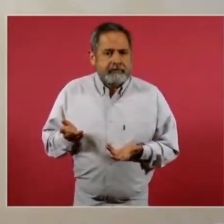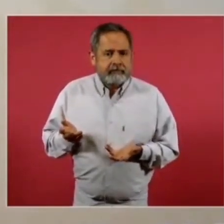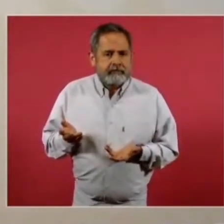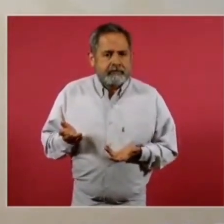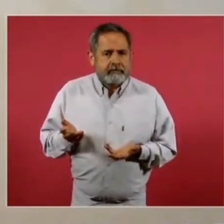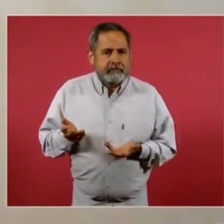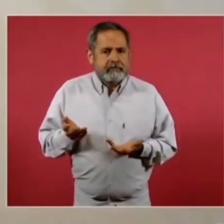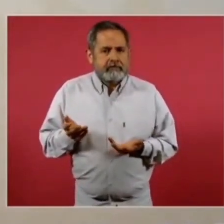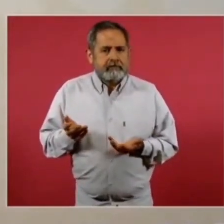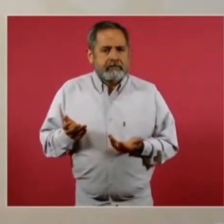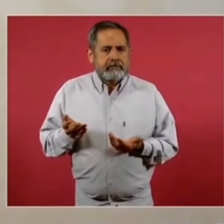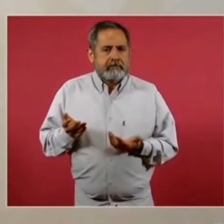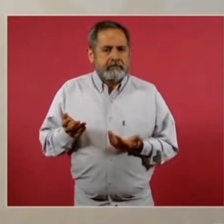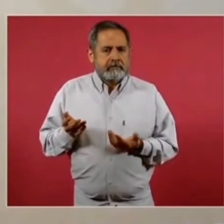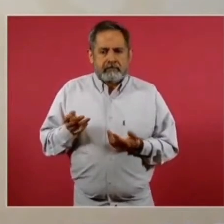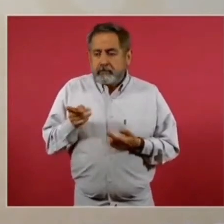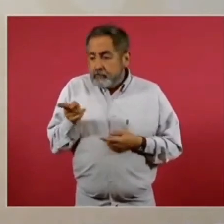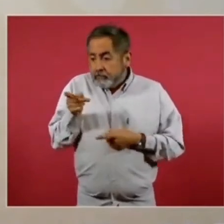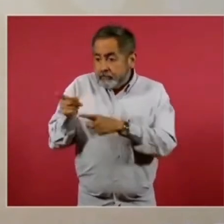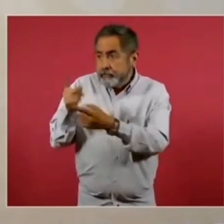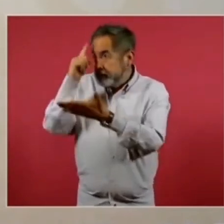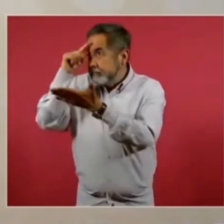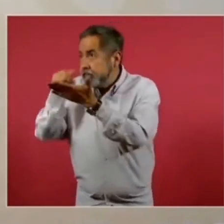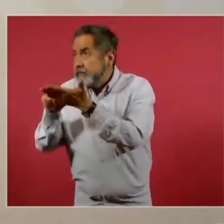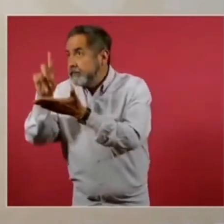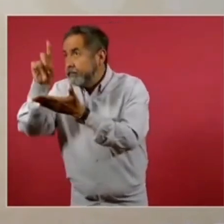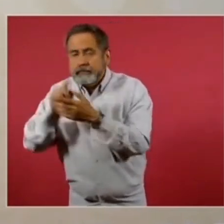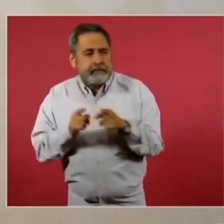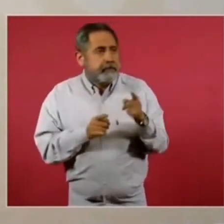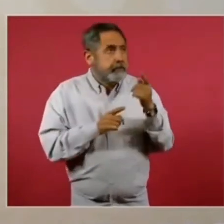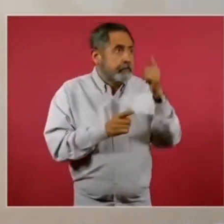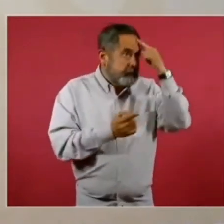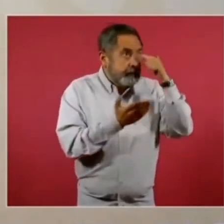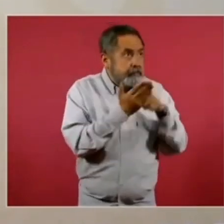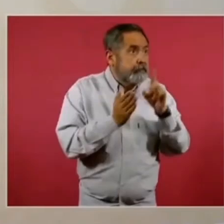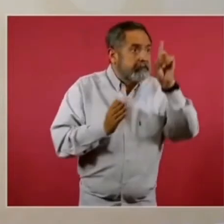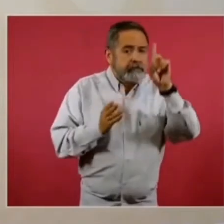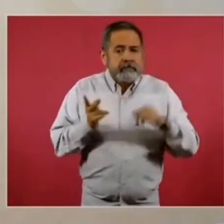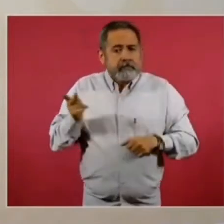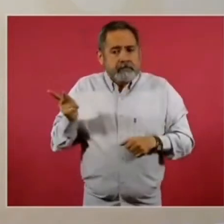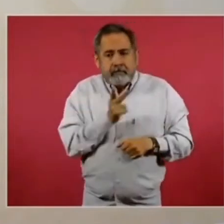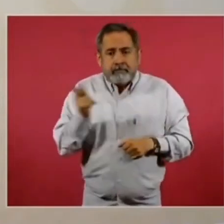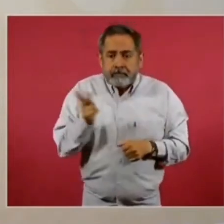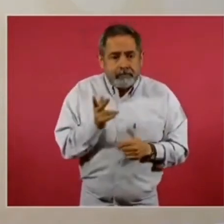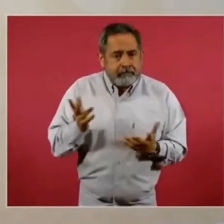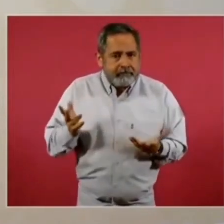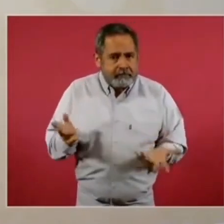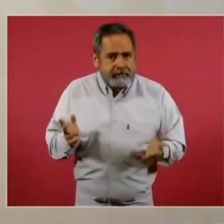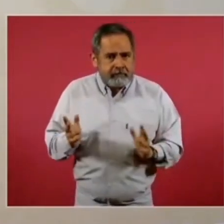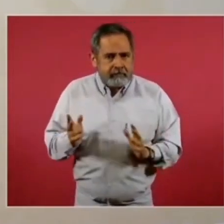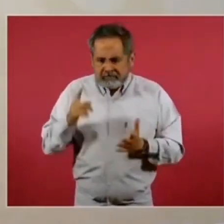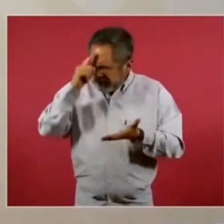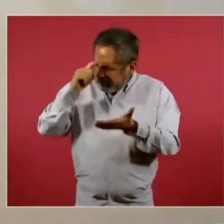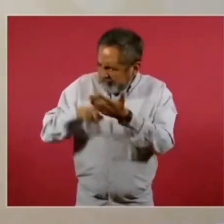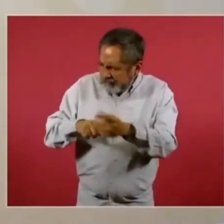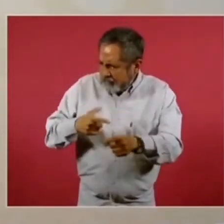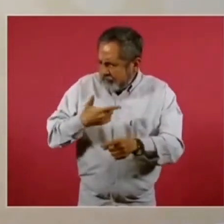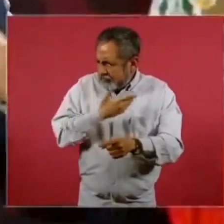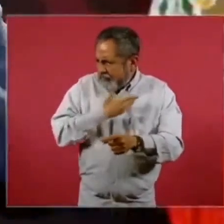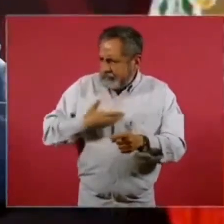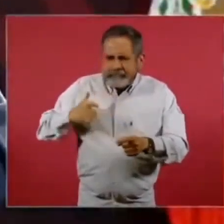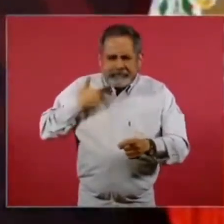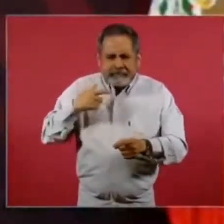violencia creen en Dios los dos creo que el presidente TR